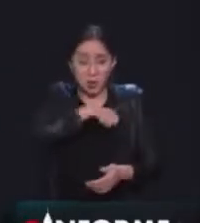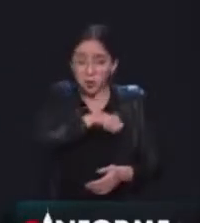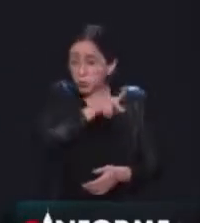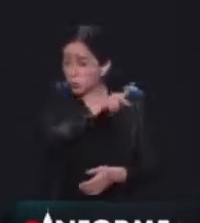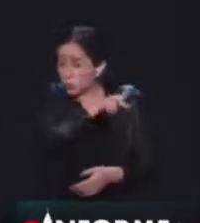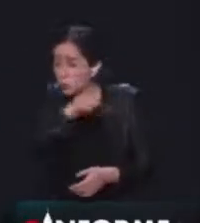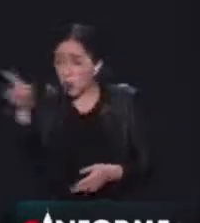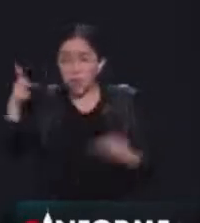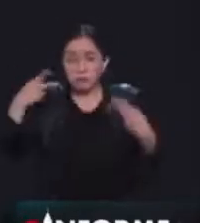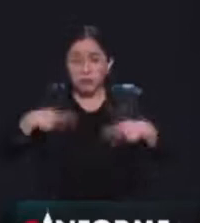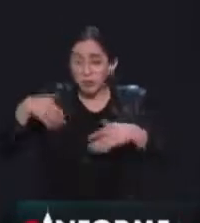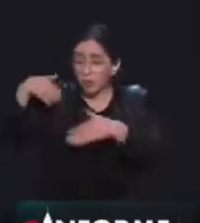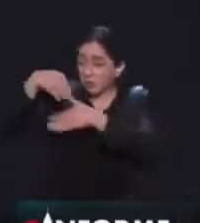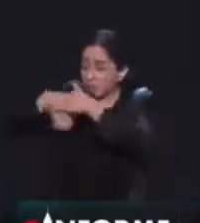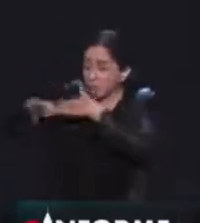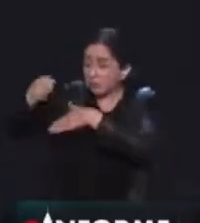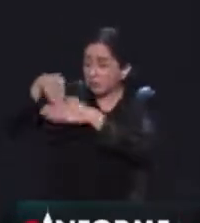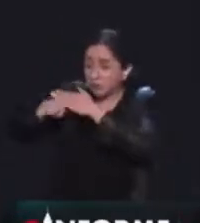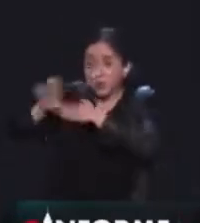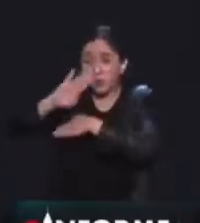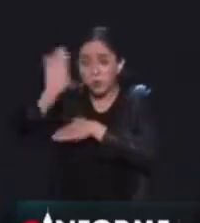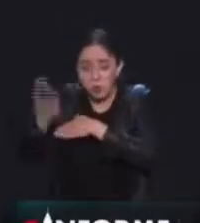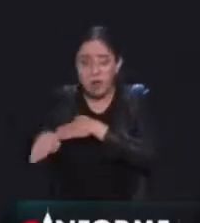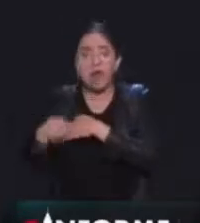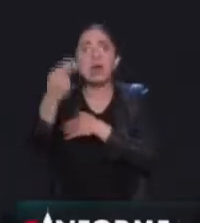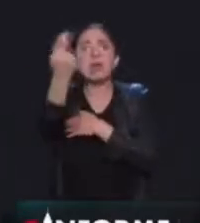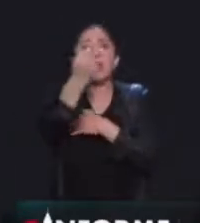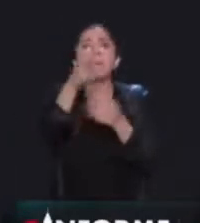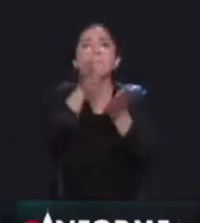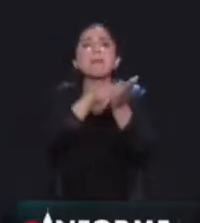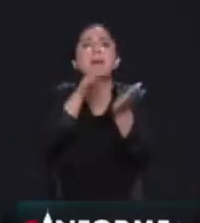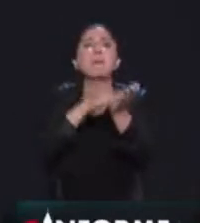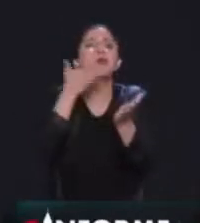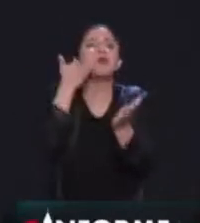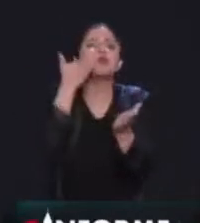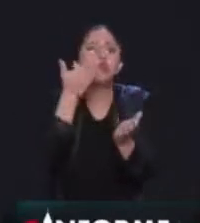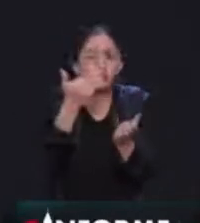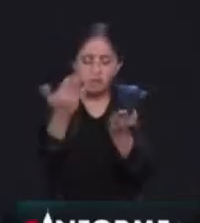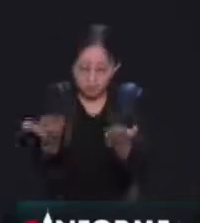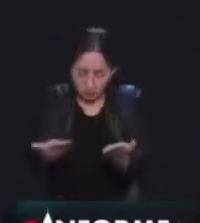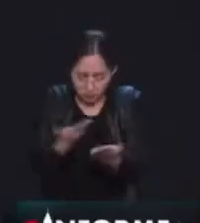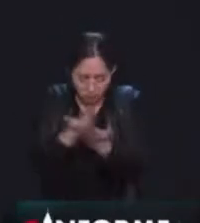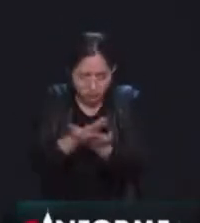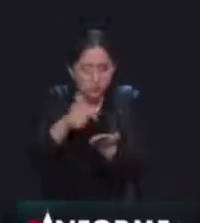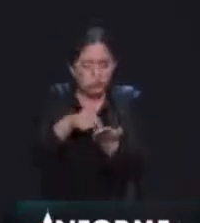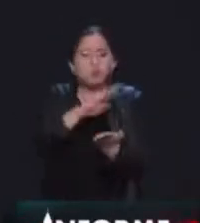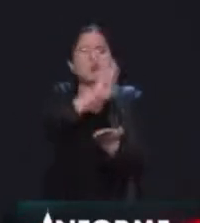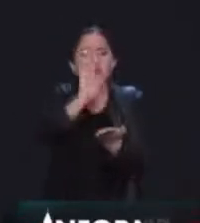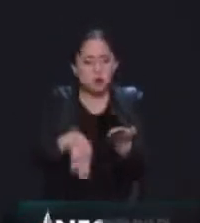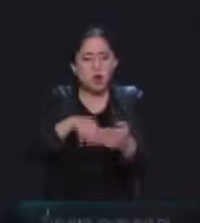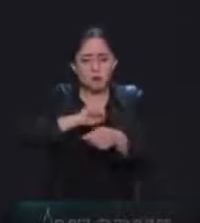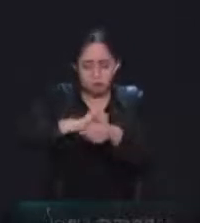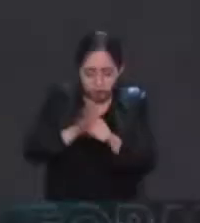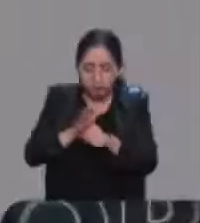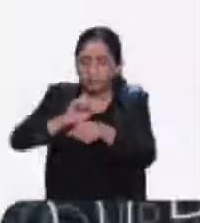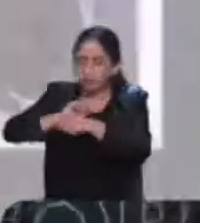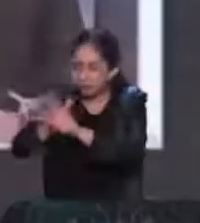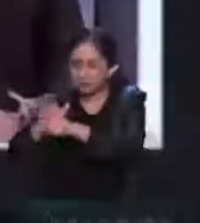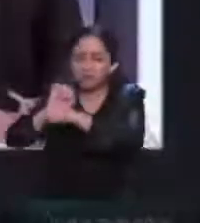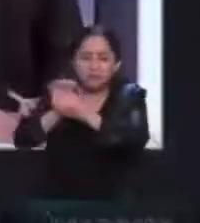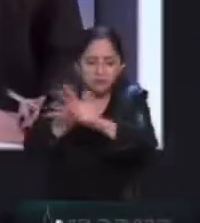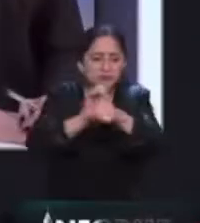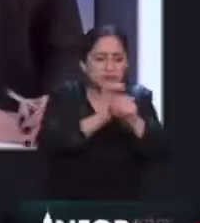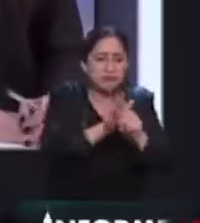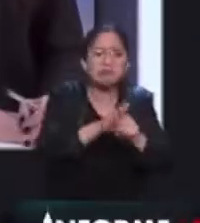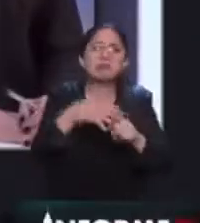que sí es de COVID. Y eso fue lo que a nivel mundial fueron reportando las unidades médicas, de